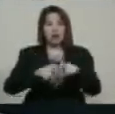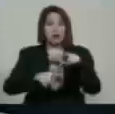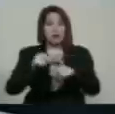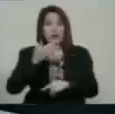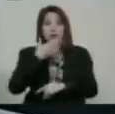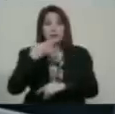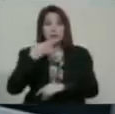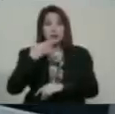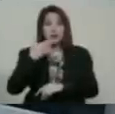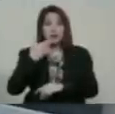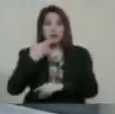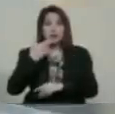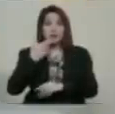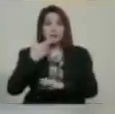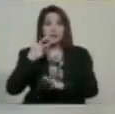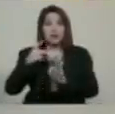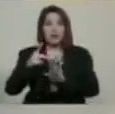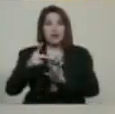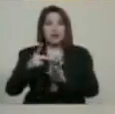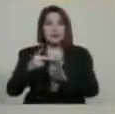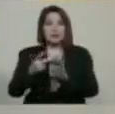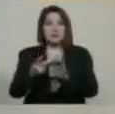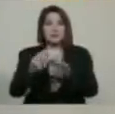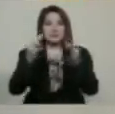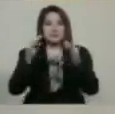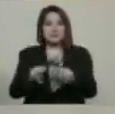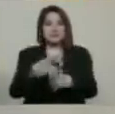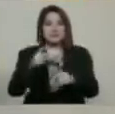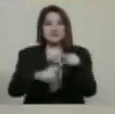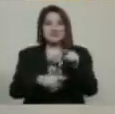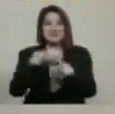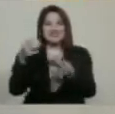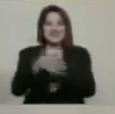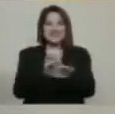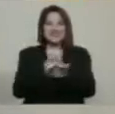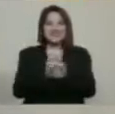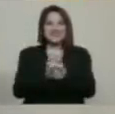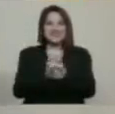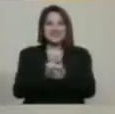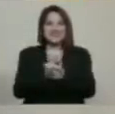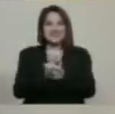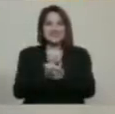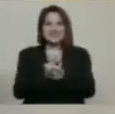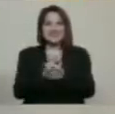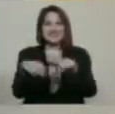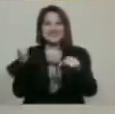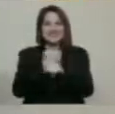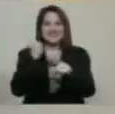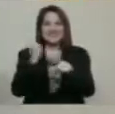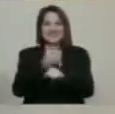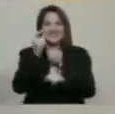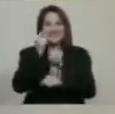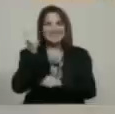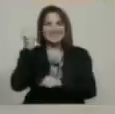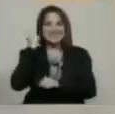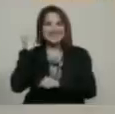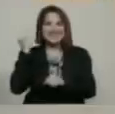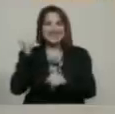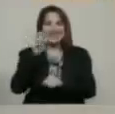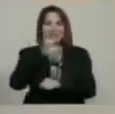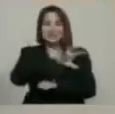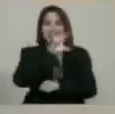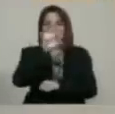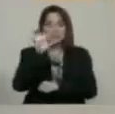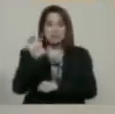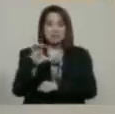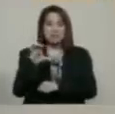para incorporar ya en concreto y en definitiva a los trabajadores y trabajadoras del país. Le hago un llamado a los trabajadores